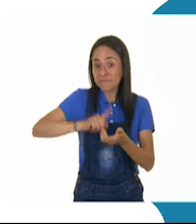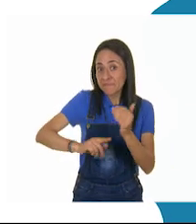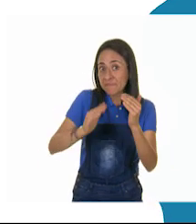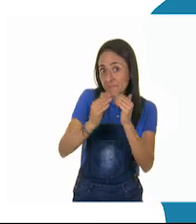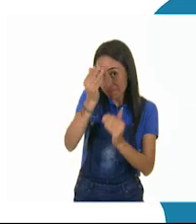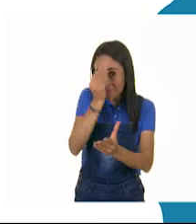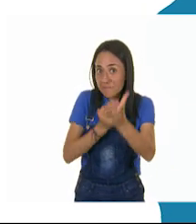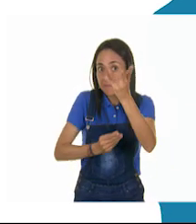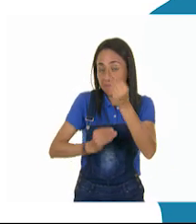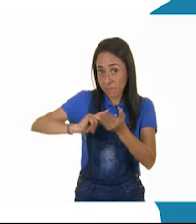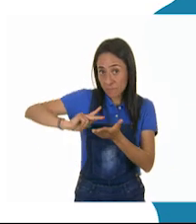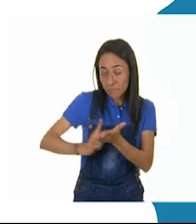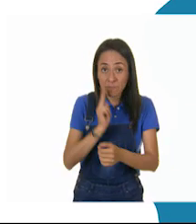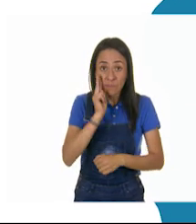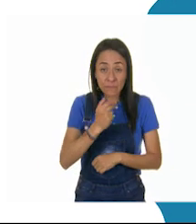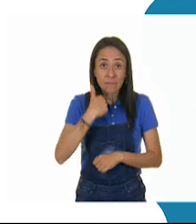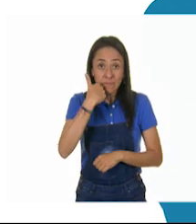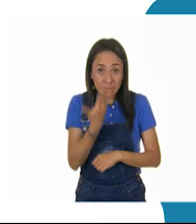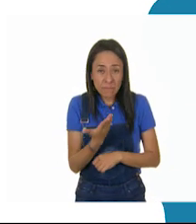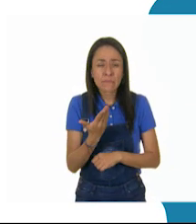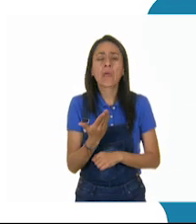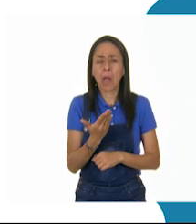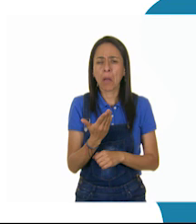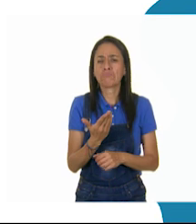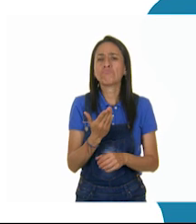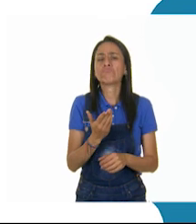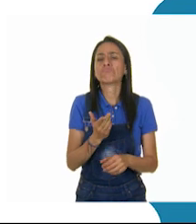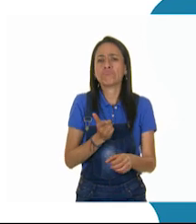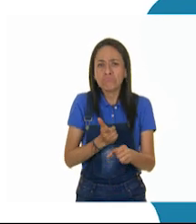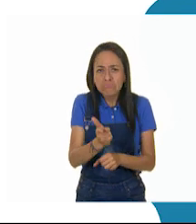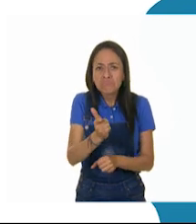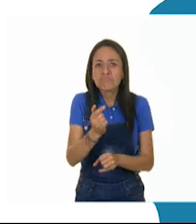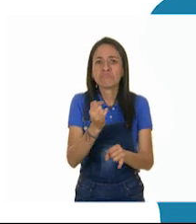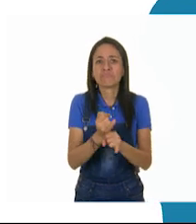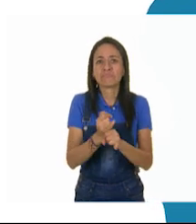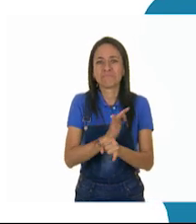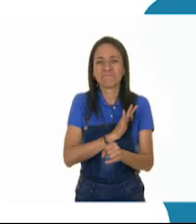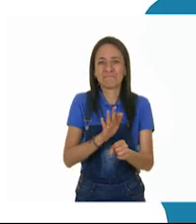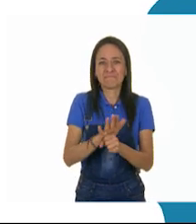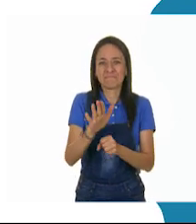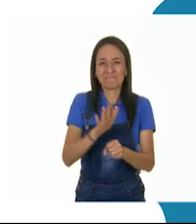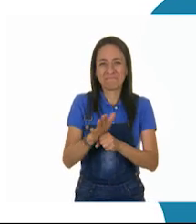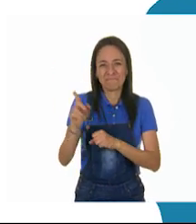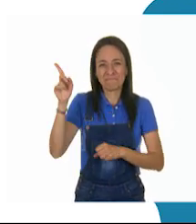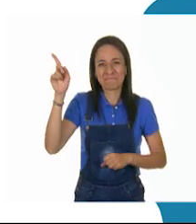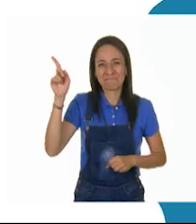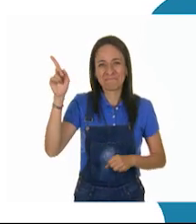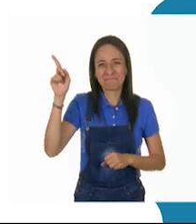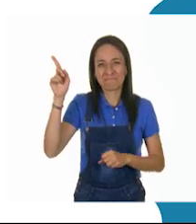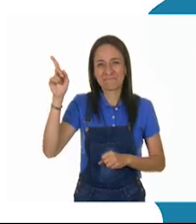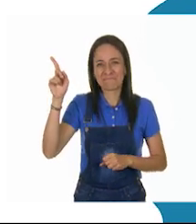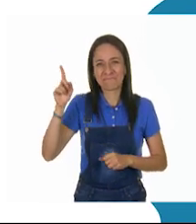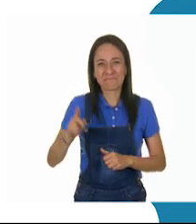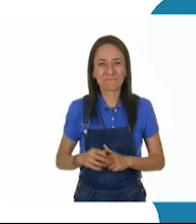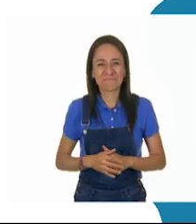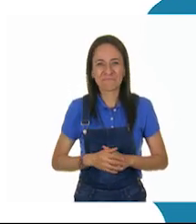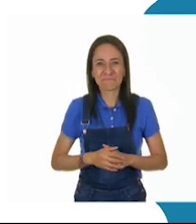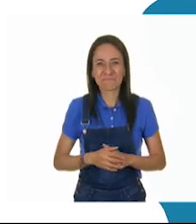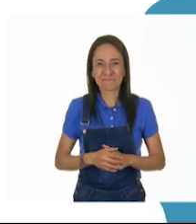aprende en casa los puedes encontrar en la siguiente liga aprende en casa gob.mx